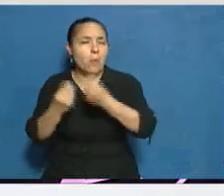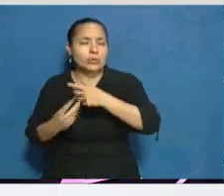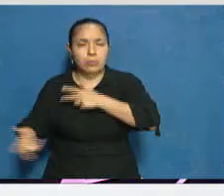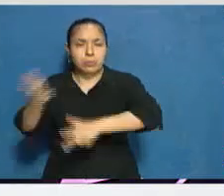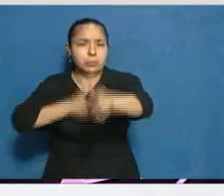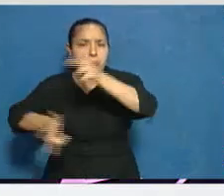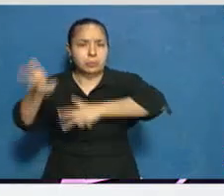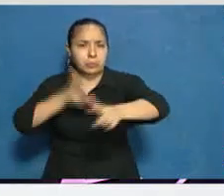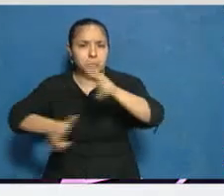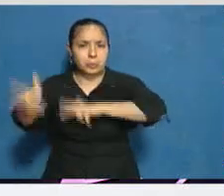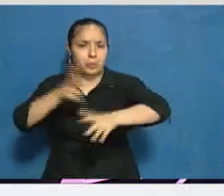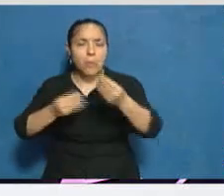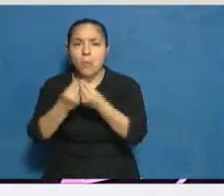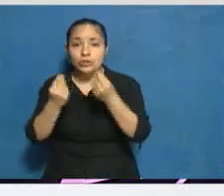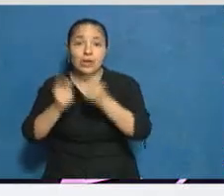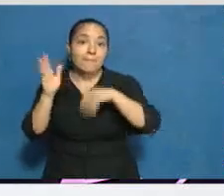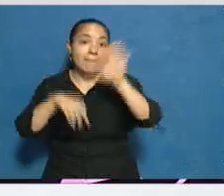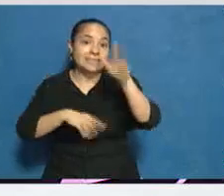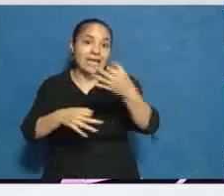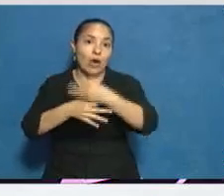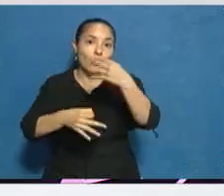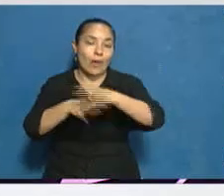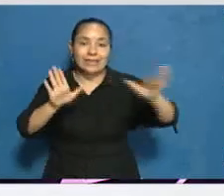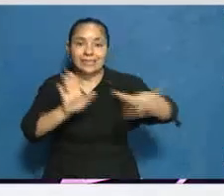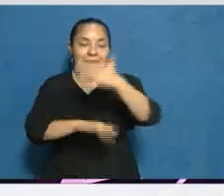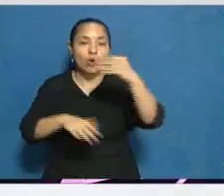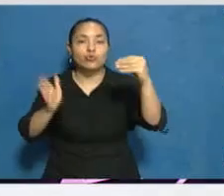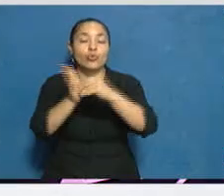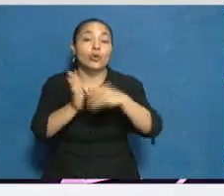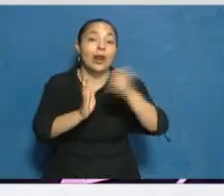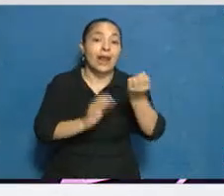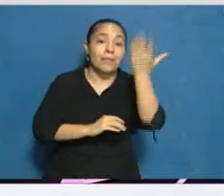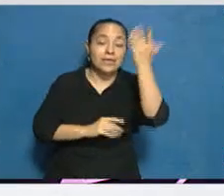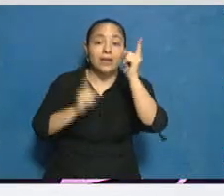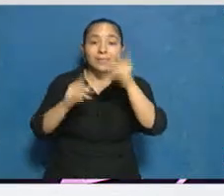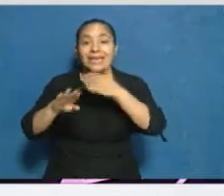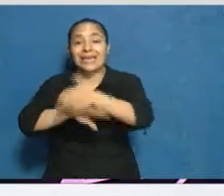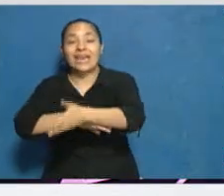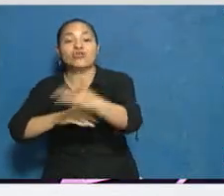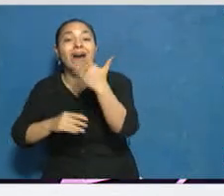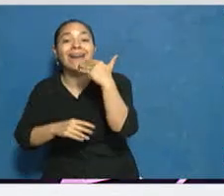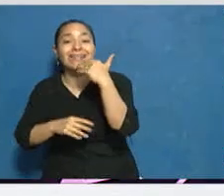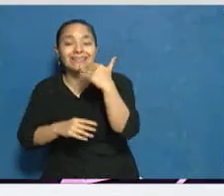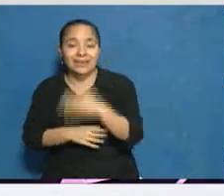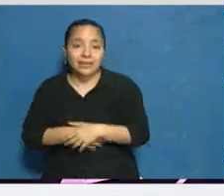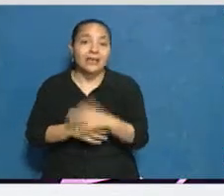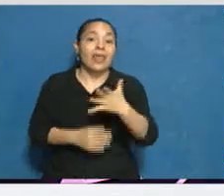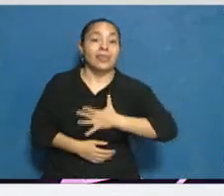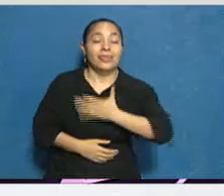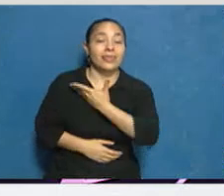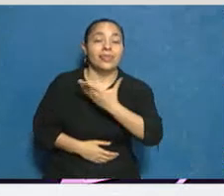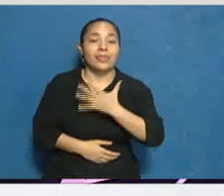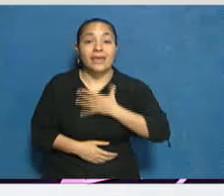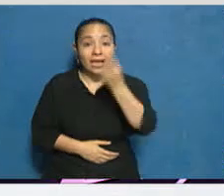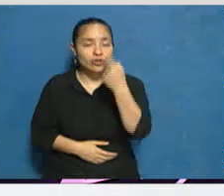muy transitado y más a la salida de la escuela, a la salida del turno mañana y en el ingreso del turno tarde. Por lo tanto, los directivos dicen